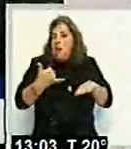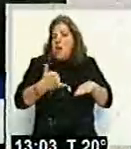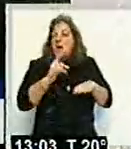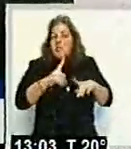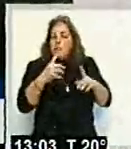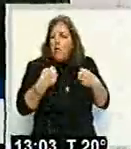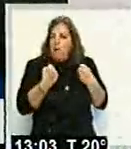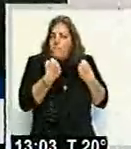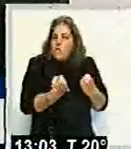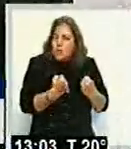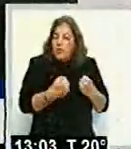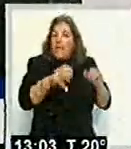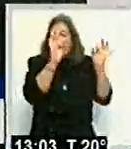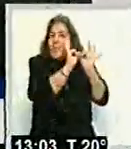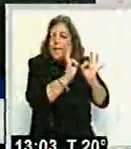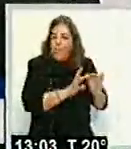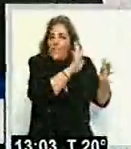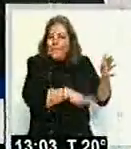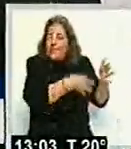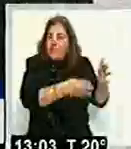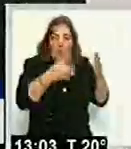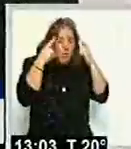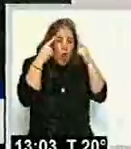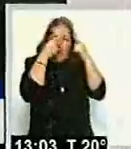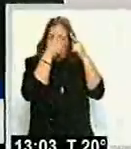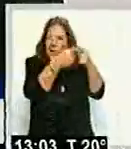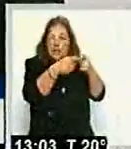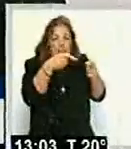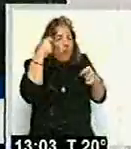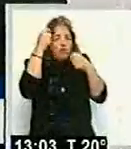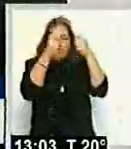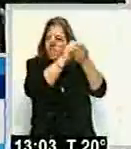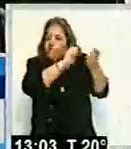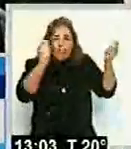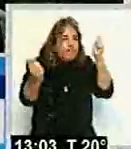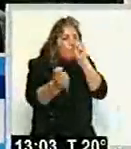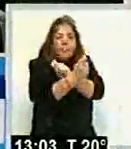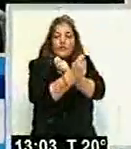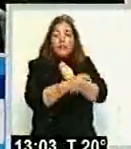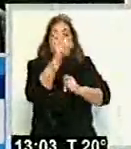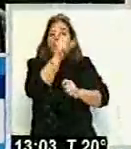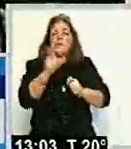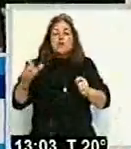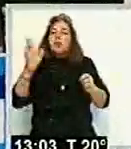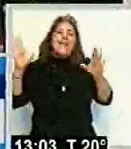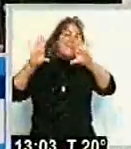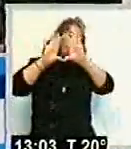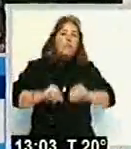que está teniendo este programa, nos hemos puesto un objetivo muy ambicioso que es llegar al analfabetismo cero en toda la